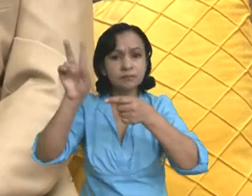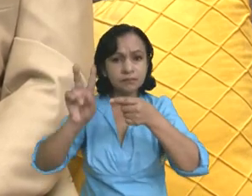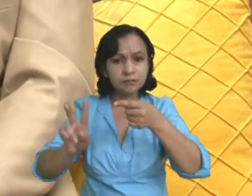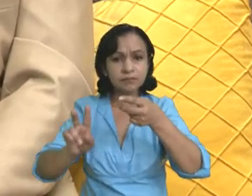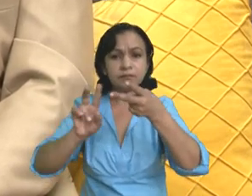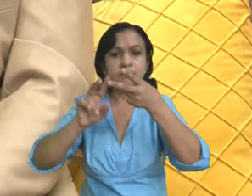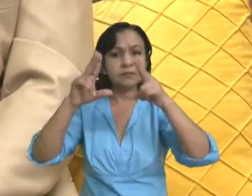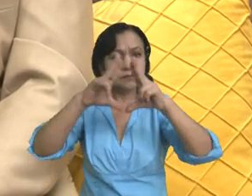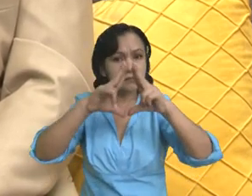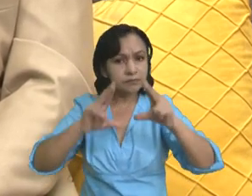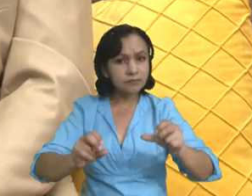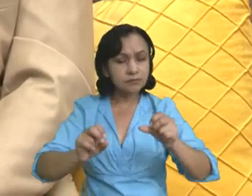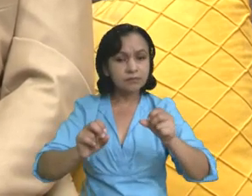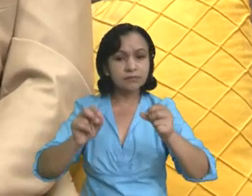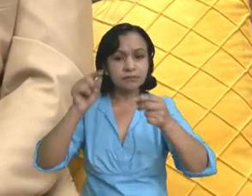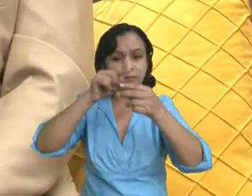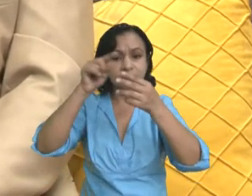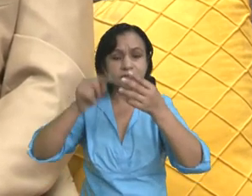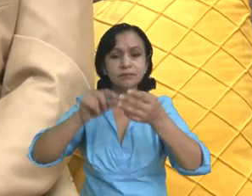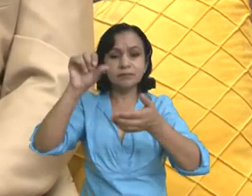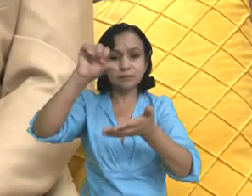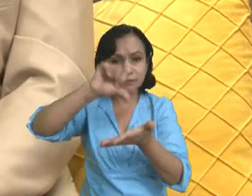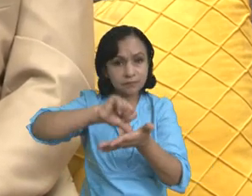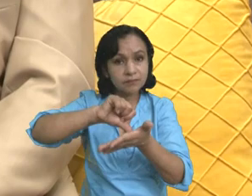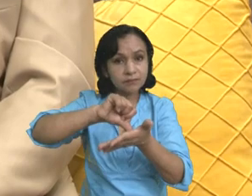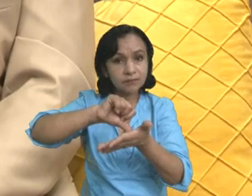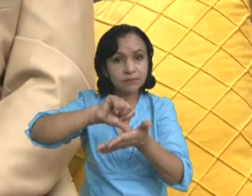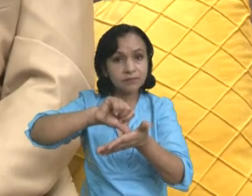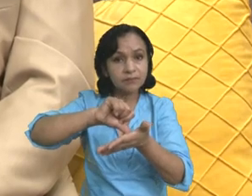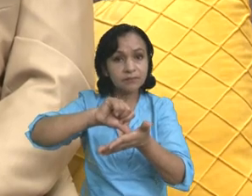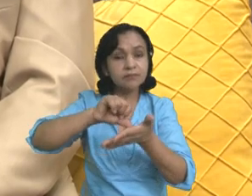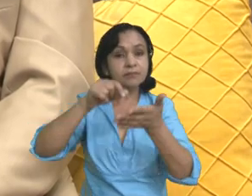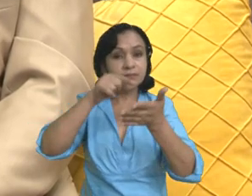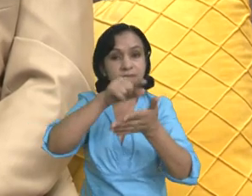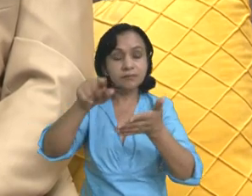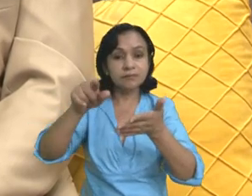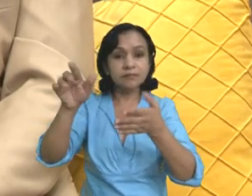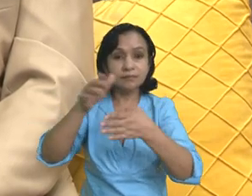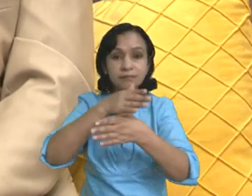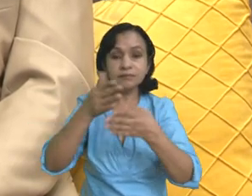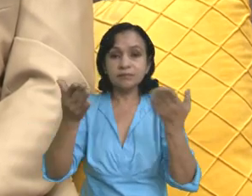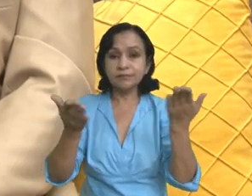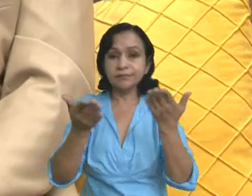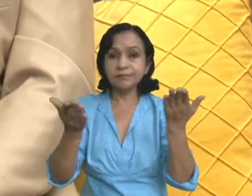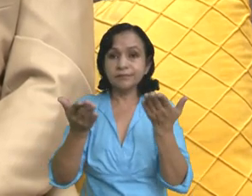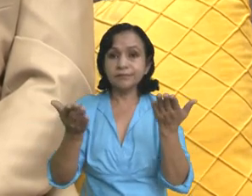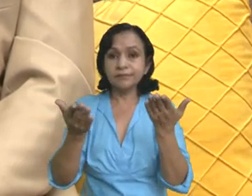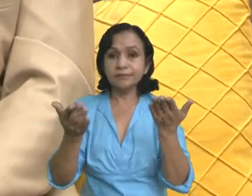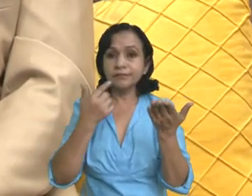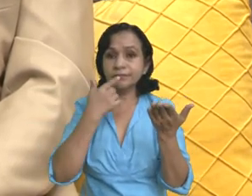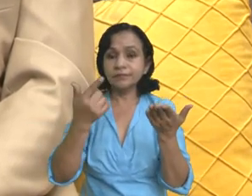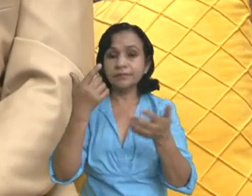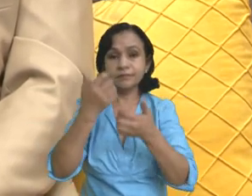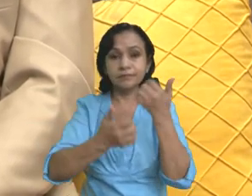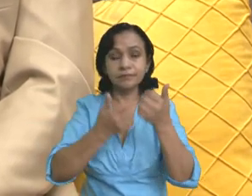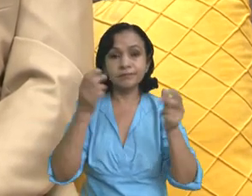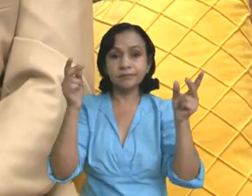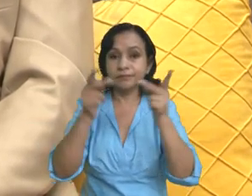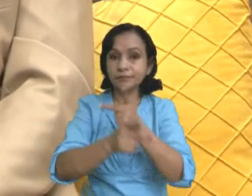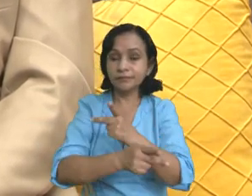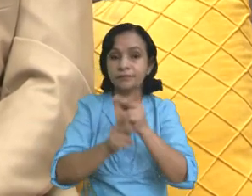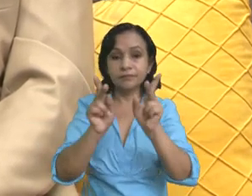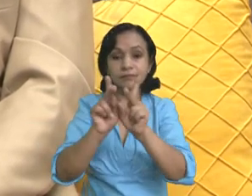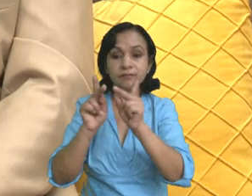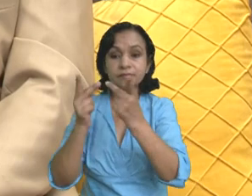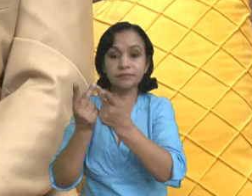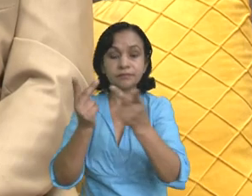y a todos los países que a Irán y aplican estas medidas que son realmente con efectos gravísimos para los